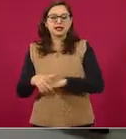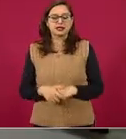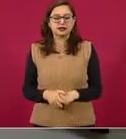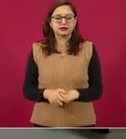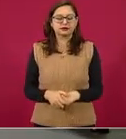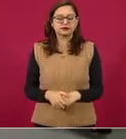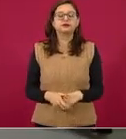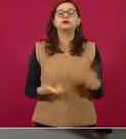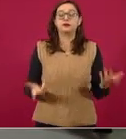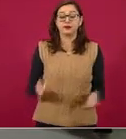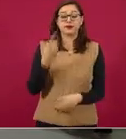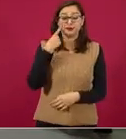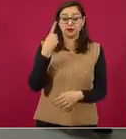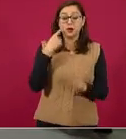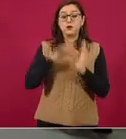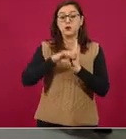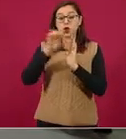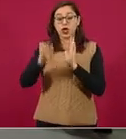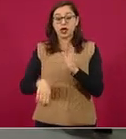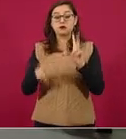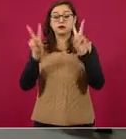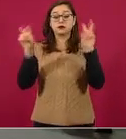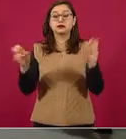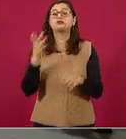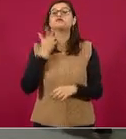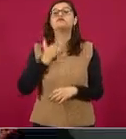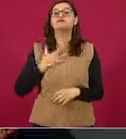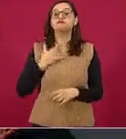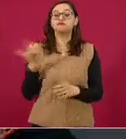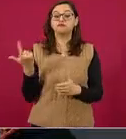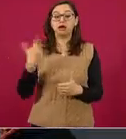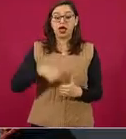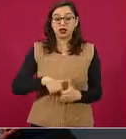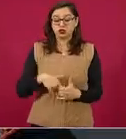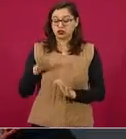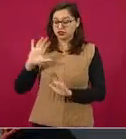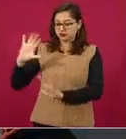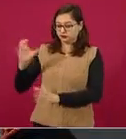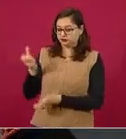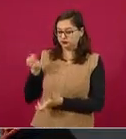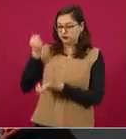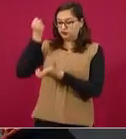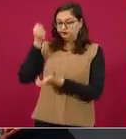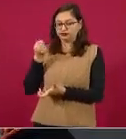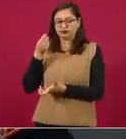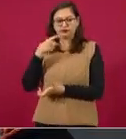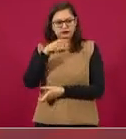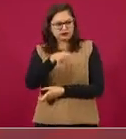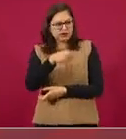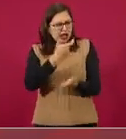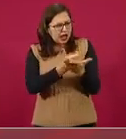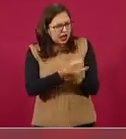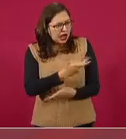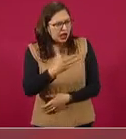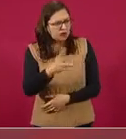¿cuánto subsidio se está destinando del presupuesto público a la gasolina?